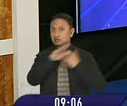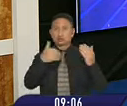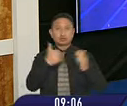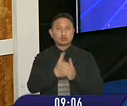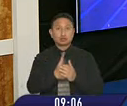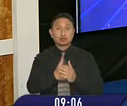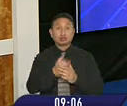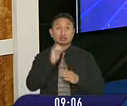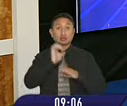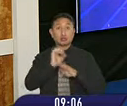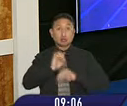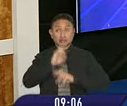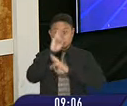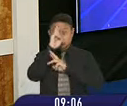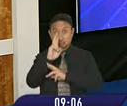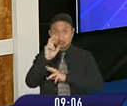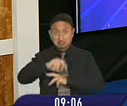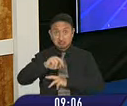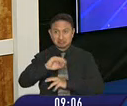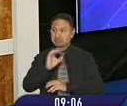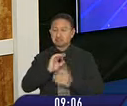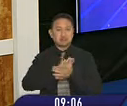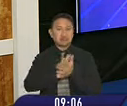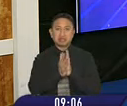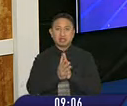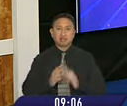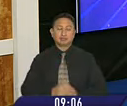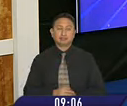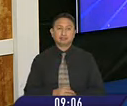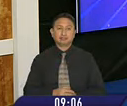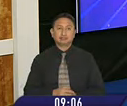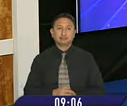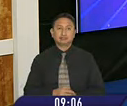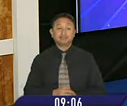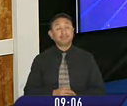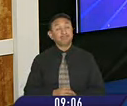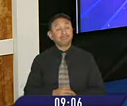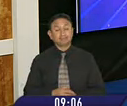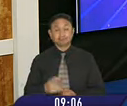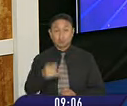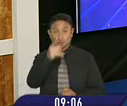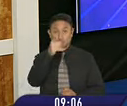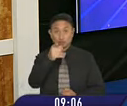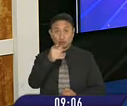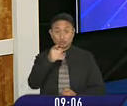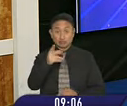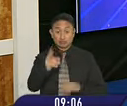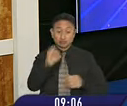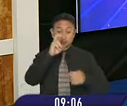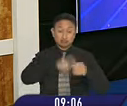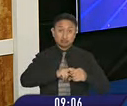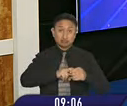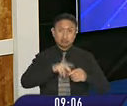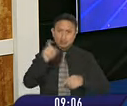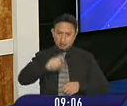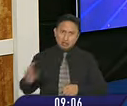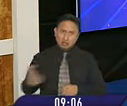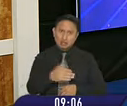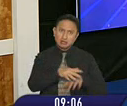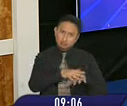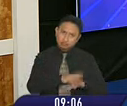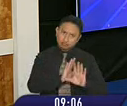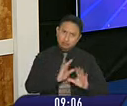ciudades no respetan las normativas establecidas en la velocidad. Así que usted como usuario exija que vayan